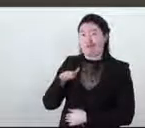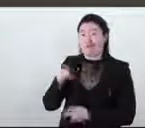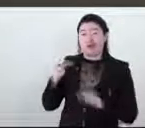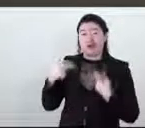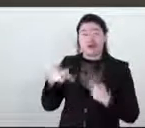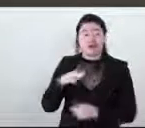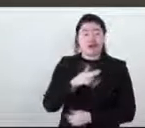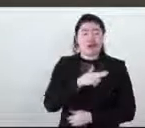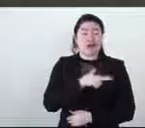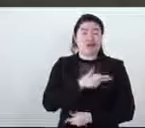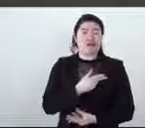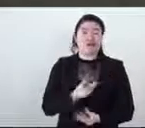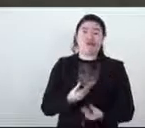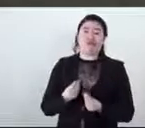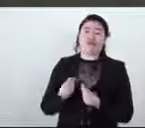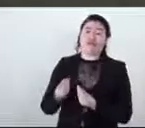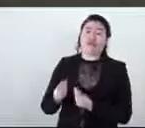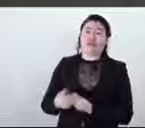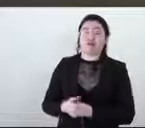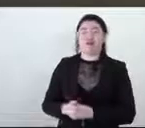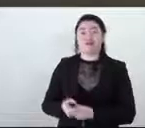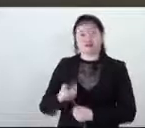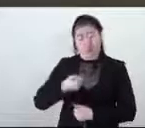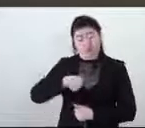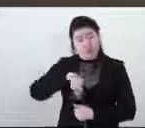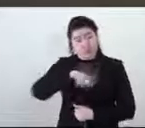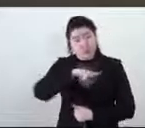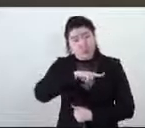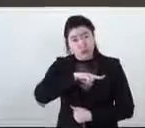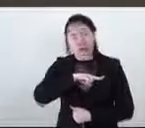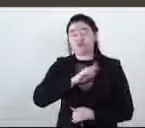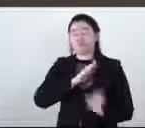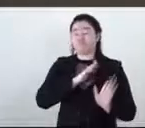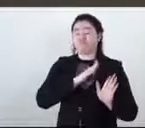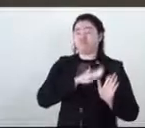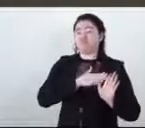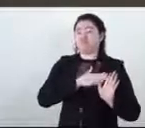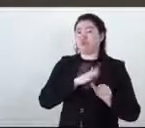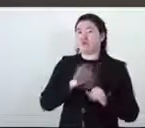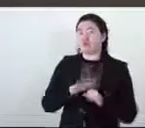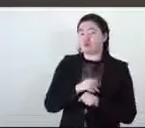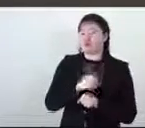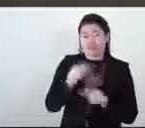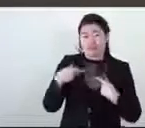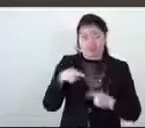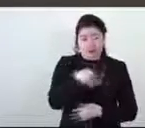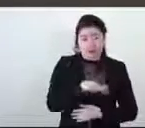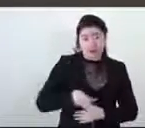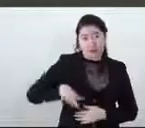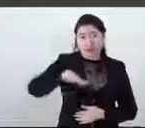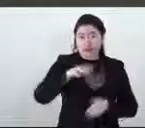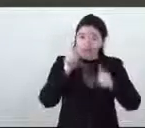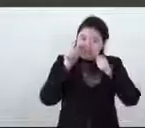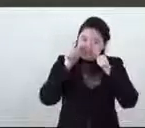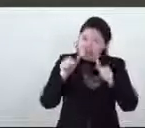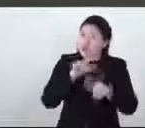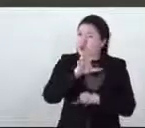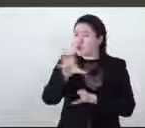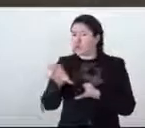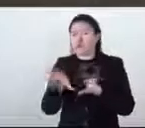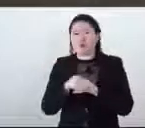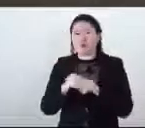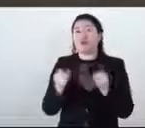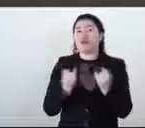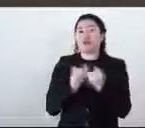personas heridas, nos comprometimos a dar atención integral a las víctimas y a contratar a